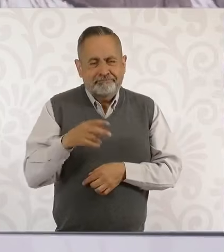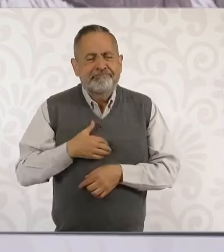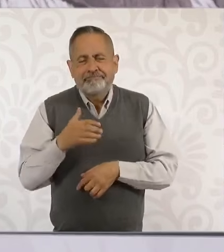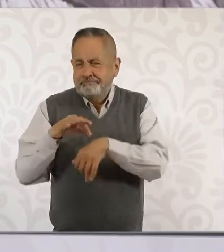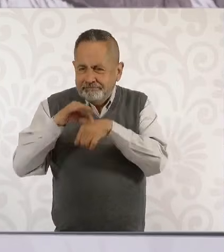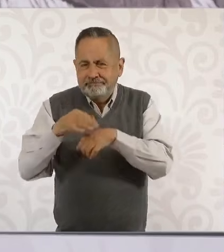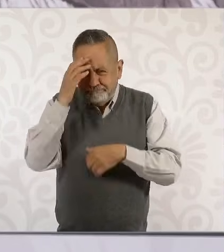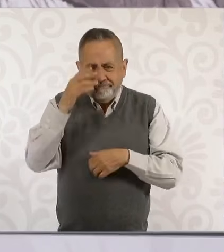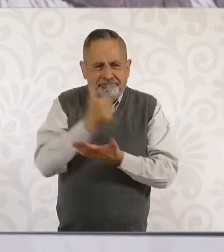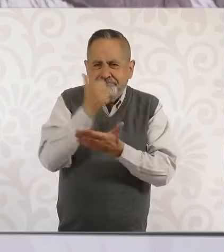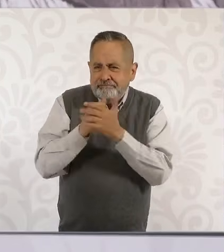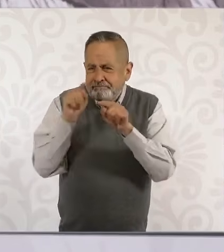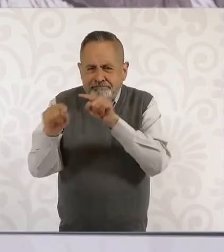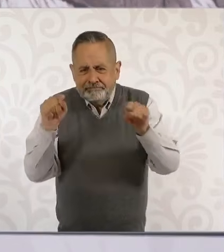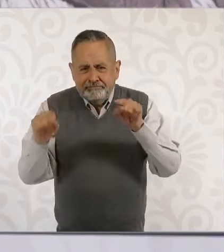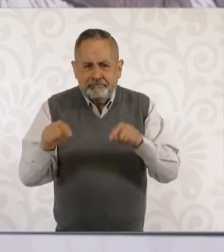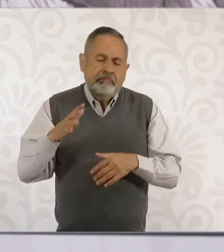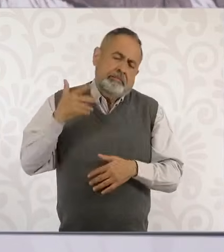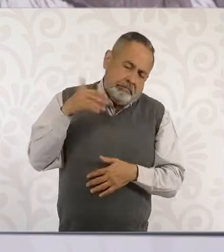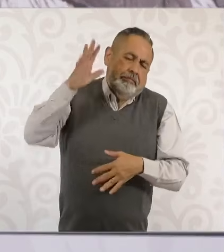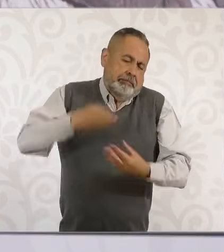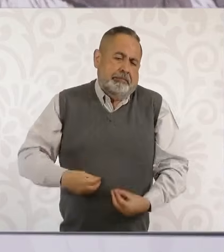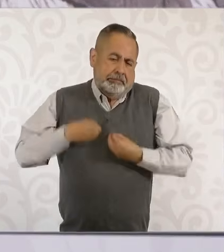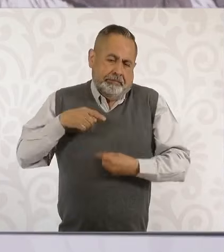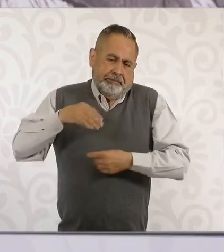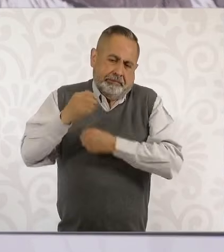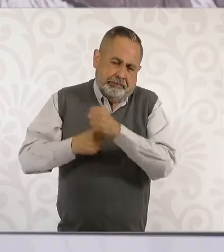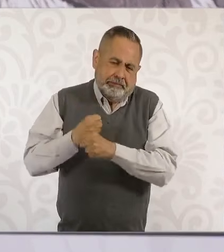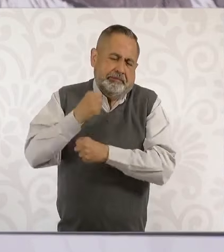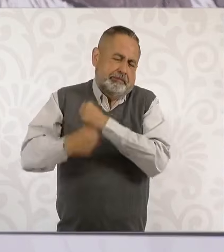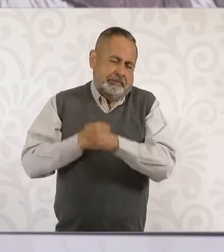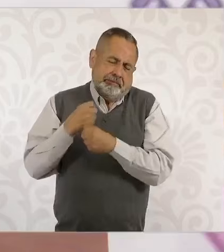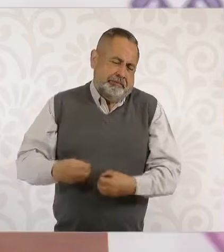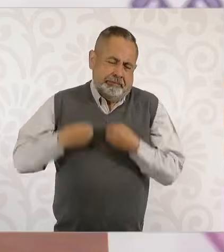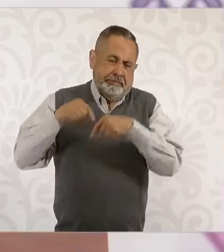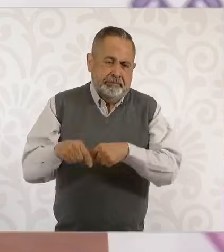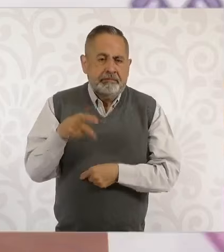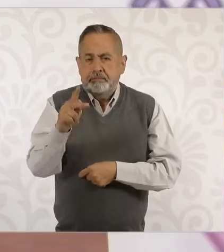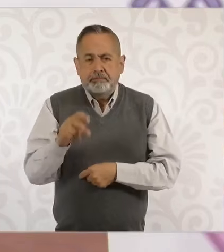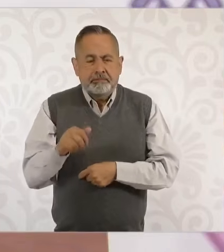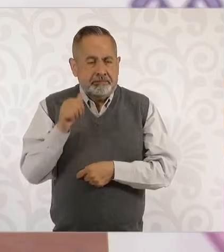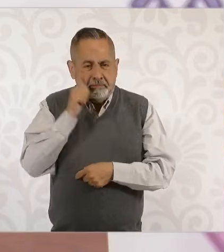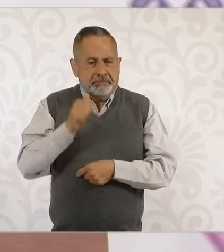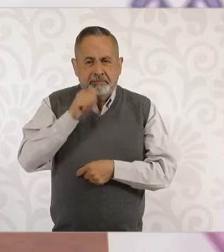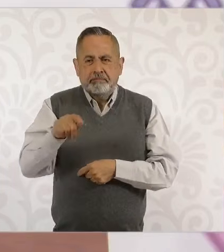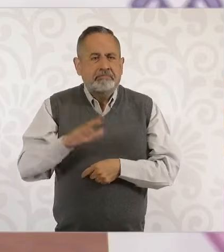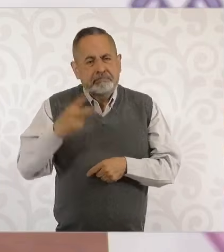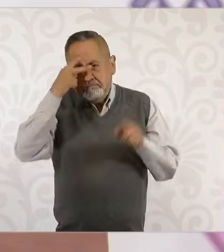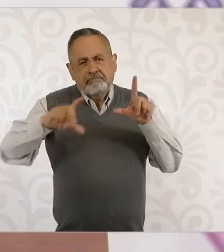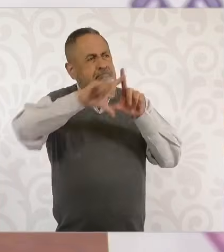conozco la ciudad, además de que he vivido aquí pues muchos años de mi vida. Pero esto pasa en muchos lugares de